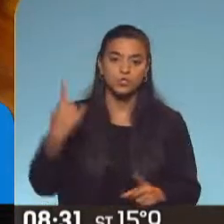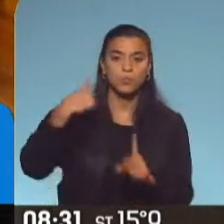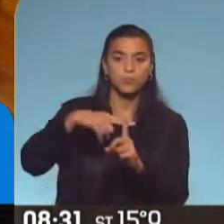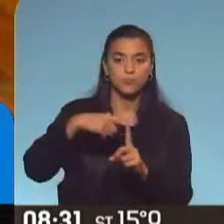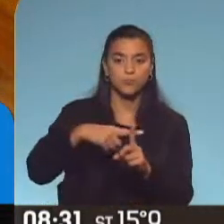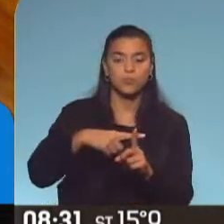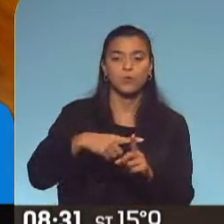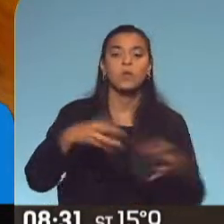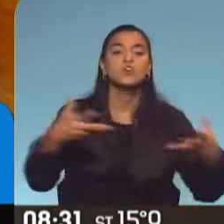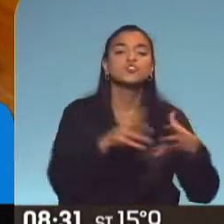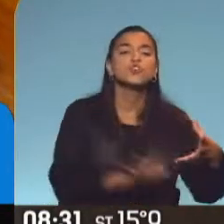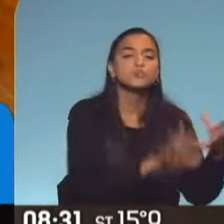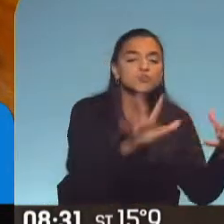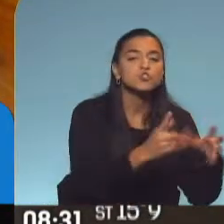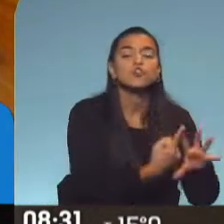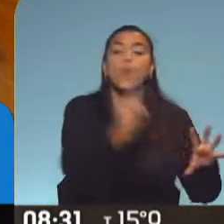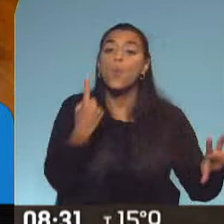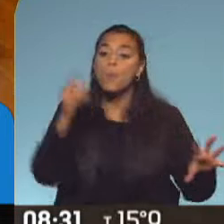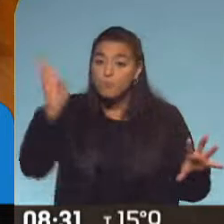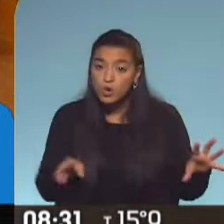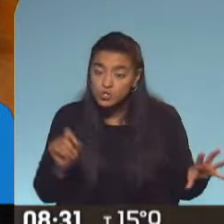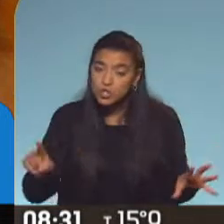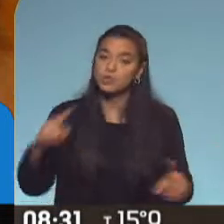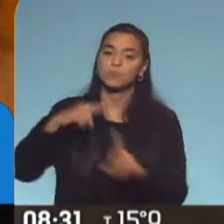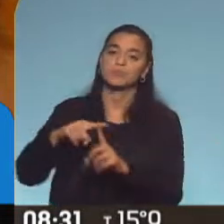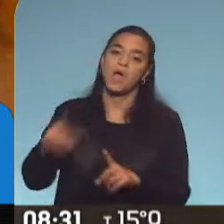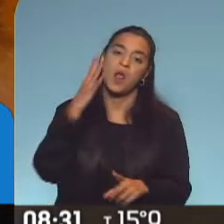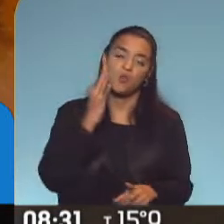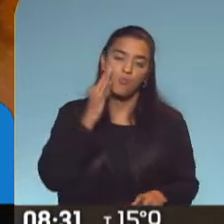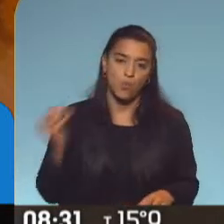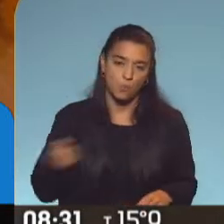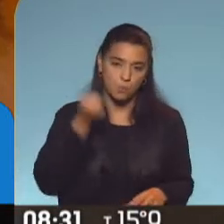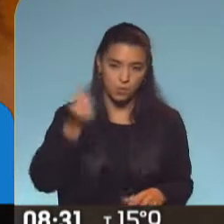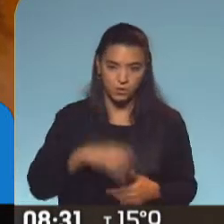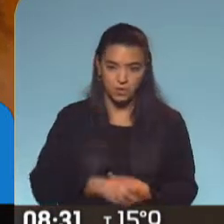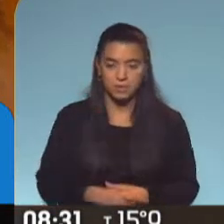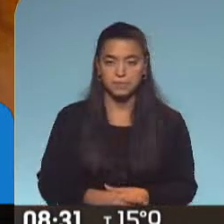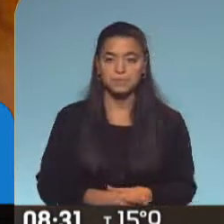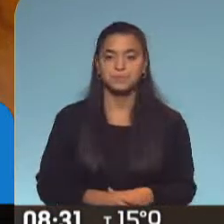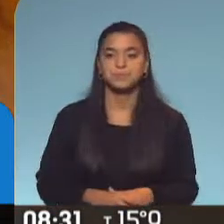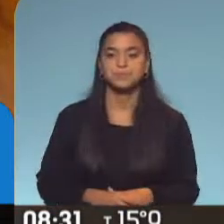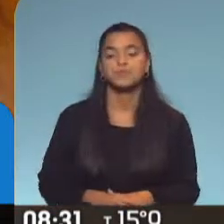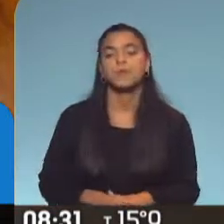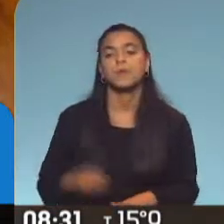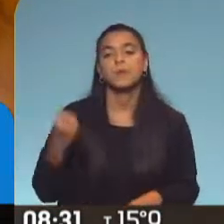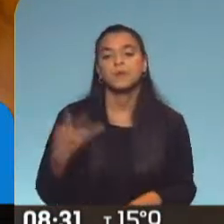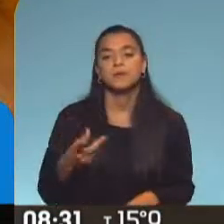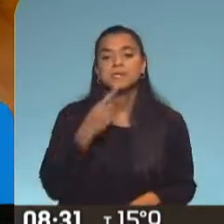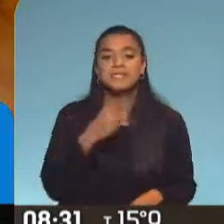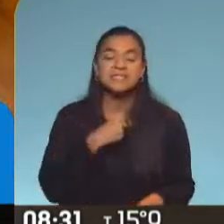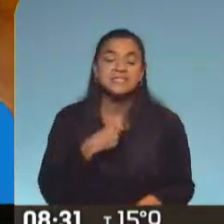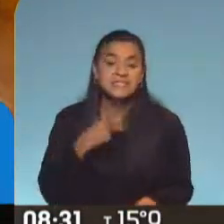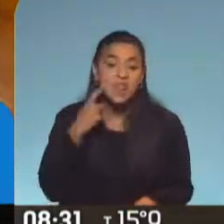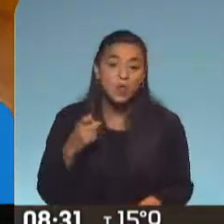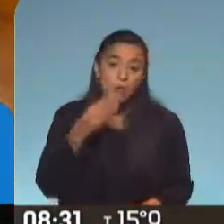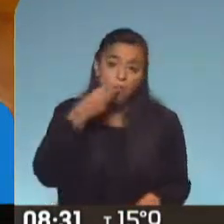los casos sospechosos, ¿no? Entonces es el dato que para nosotros es muy importante. ¿Por qué? Porque cualquier síntoma,